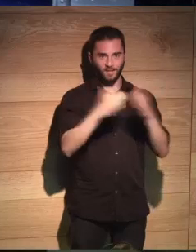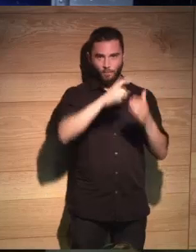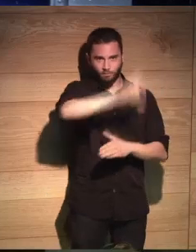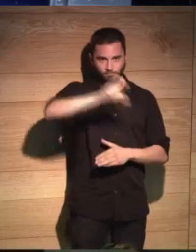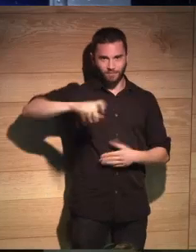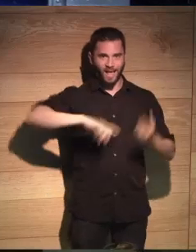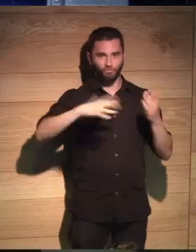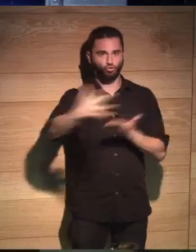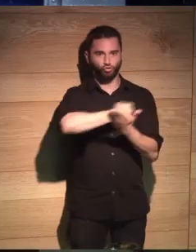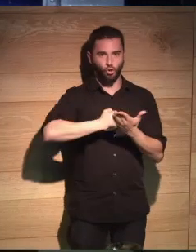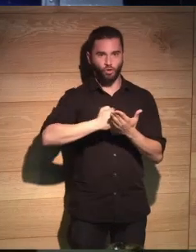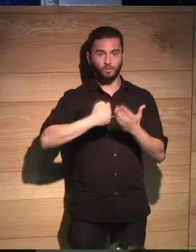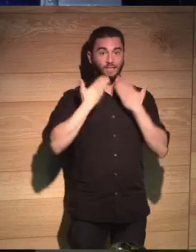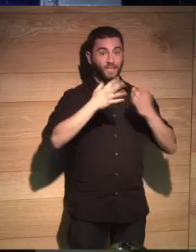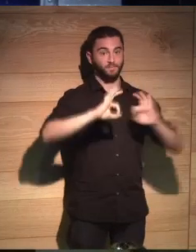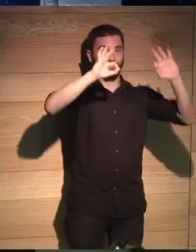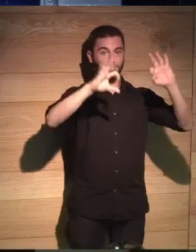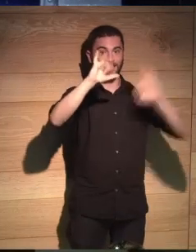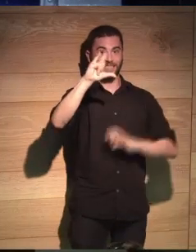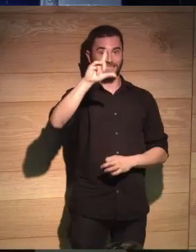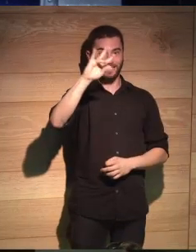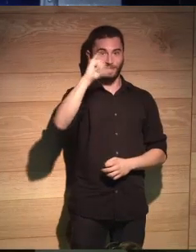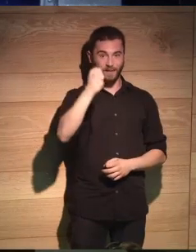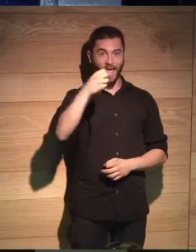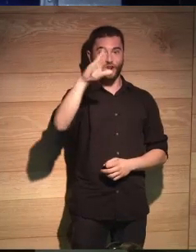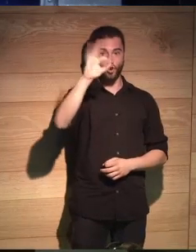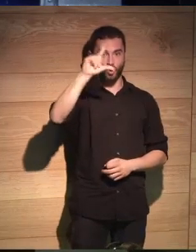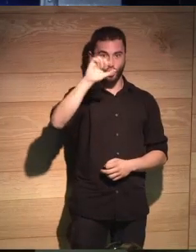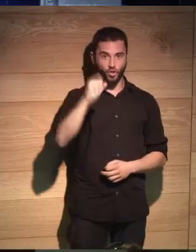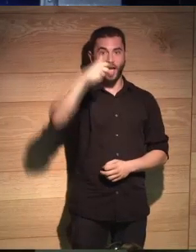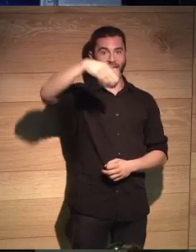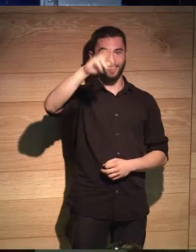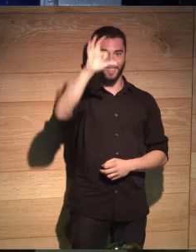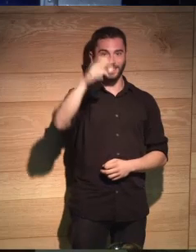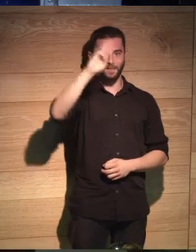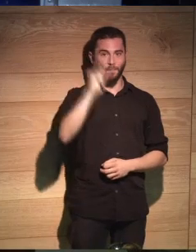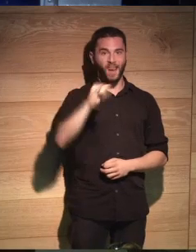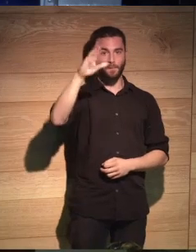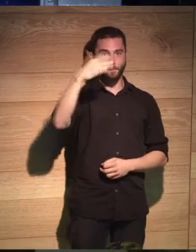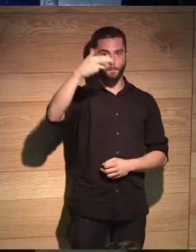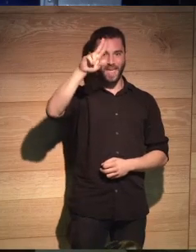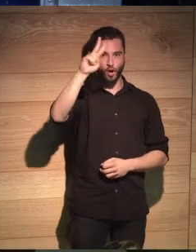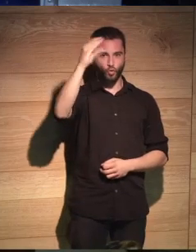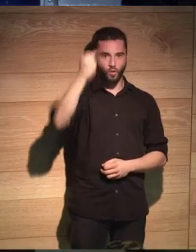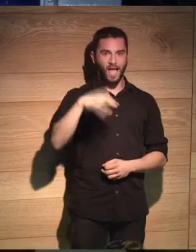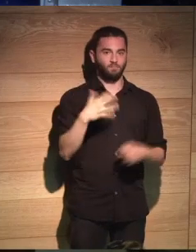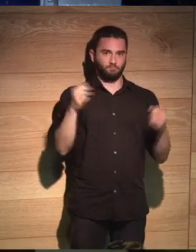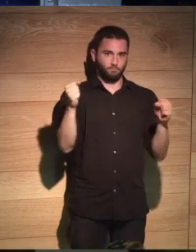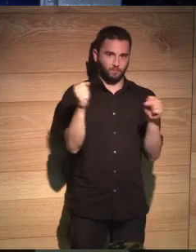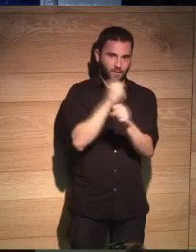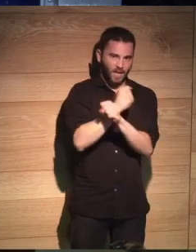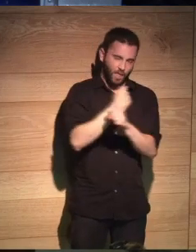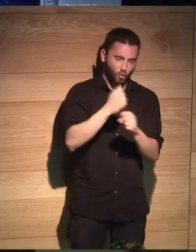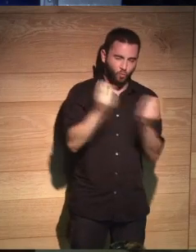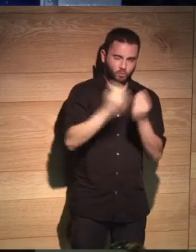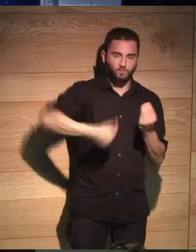del Espacio Fundación Telefónica, muy particularmente a Silvia Arroyo y a Andrés Pérez Berruca, que son con los que más en corto hemos trabajado. Muchas